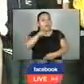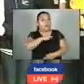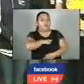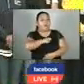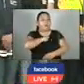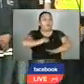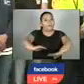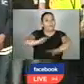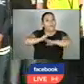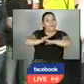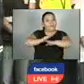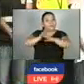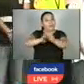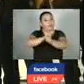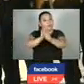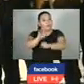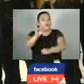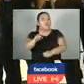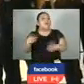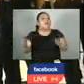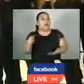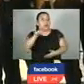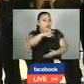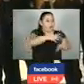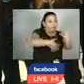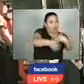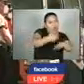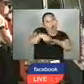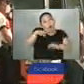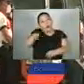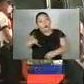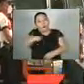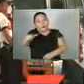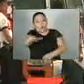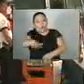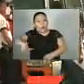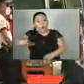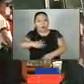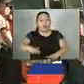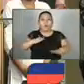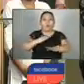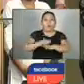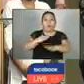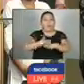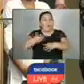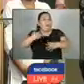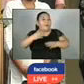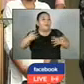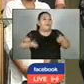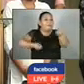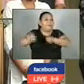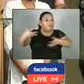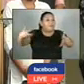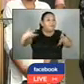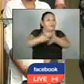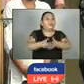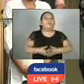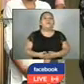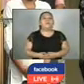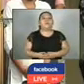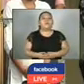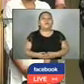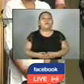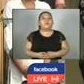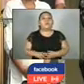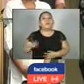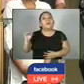prevención de contagios por COVID-19 en playas y lugares concurridos, además de la prevención de siniestros veales. El elemento más importante de esta